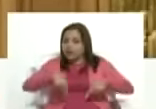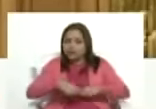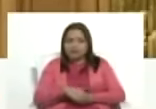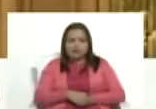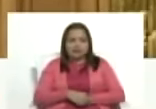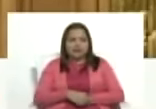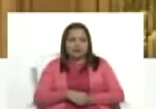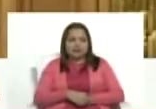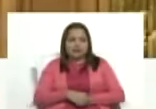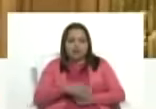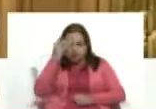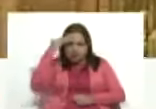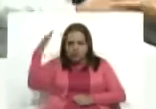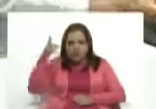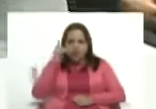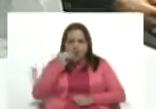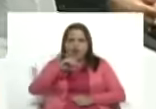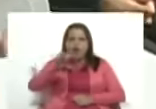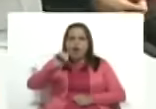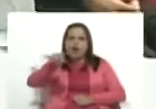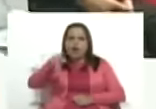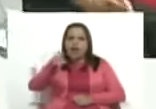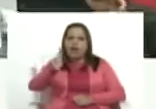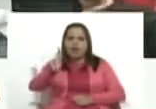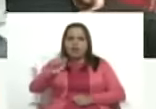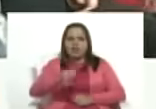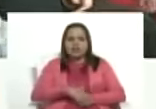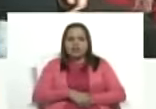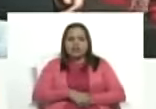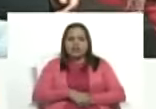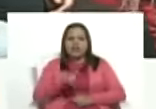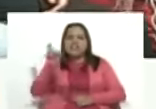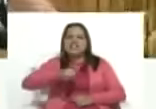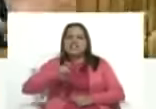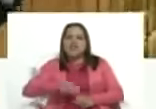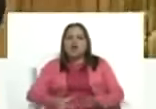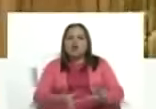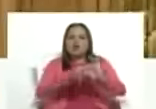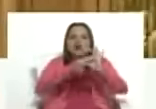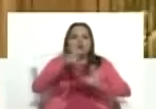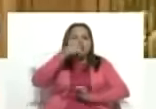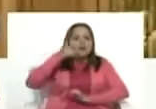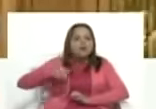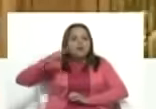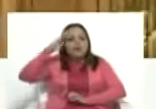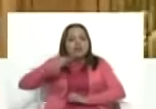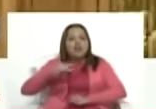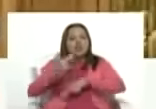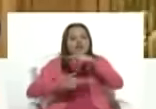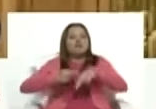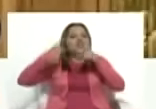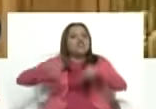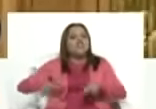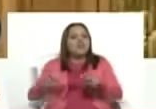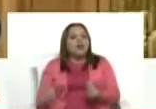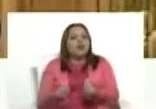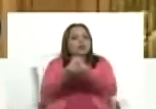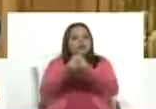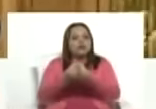Sueño de Fabricio, de la unión, de la necesaria unión cívico-militar. Y una revolución tiene que ser así.